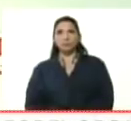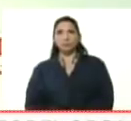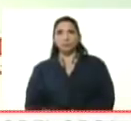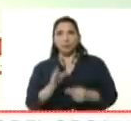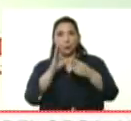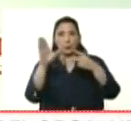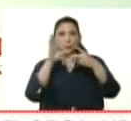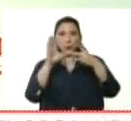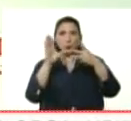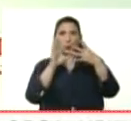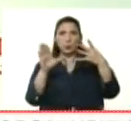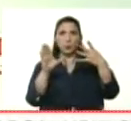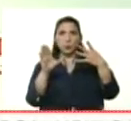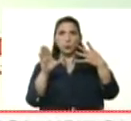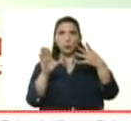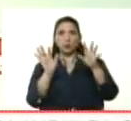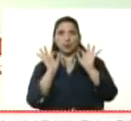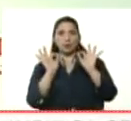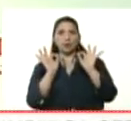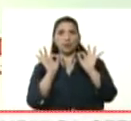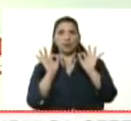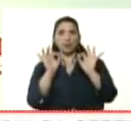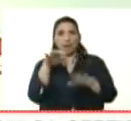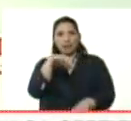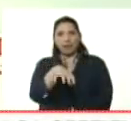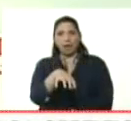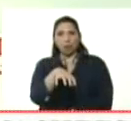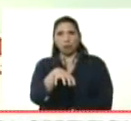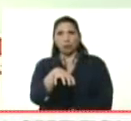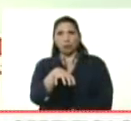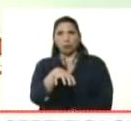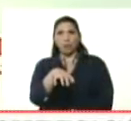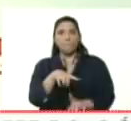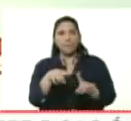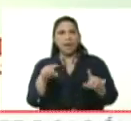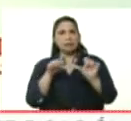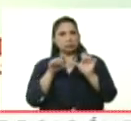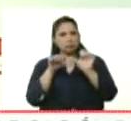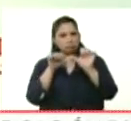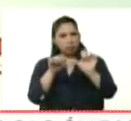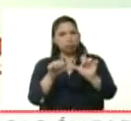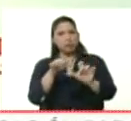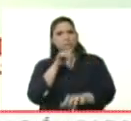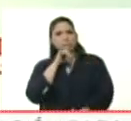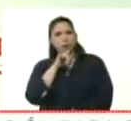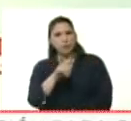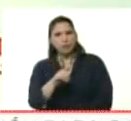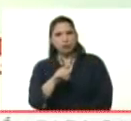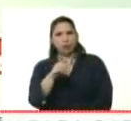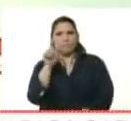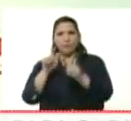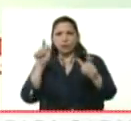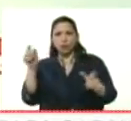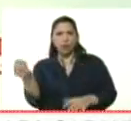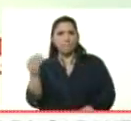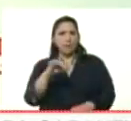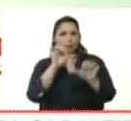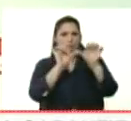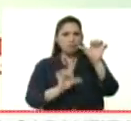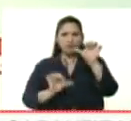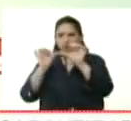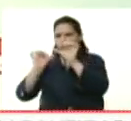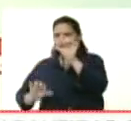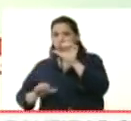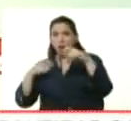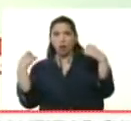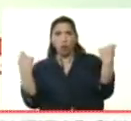característico, lo especial de esa región, para seguir llevando la información a la gente más detallada. Yo he pedido que en estas